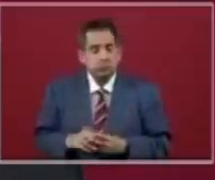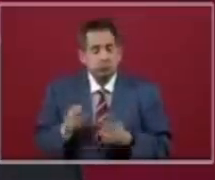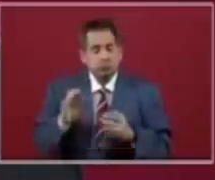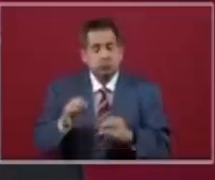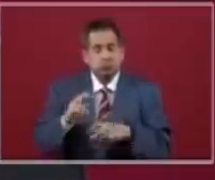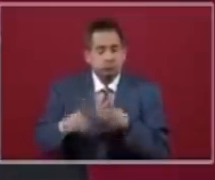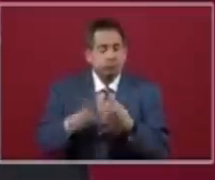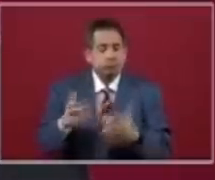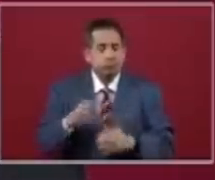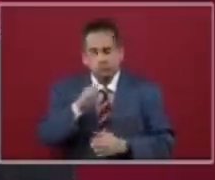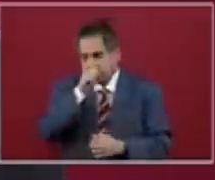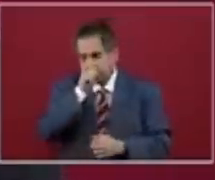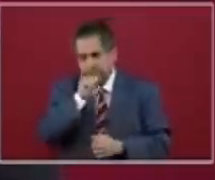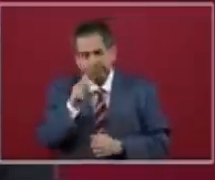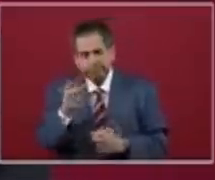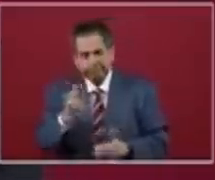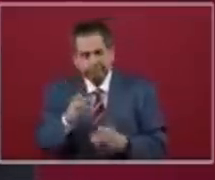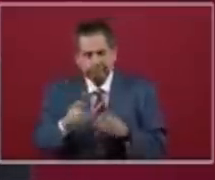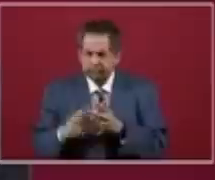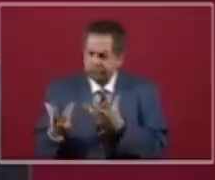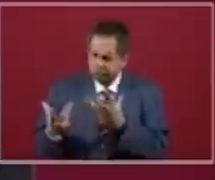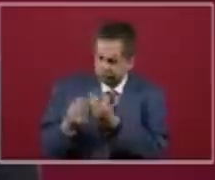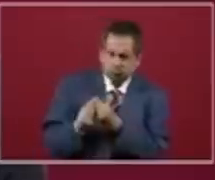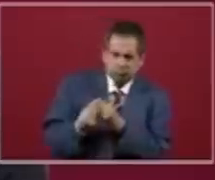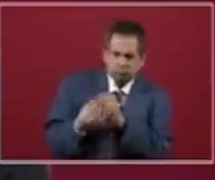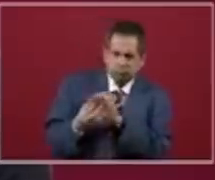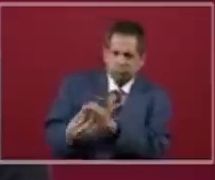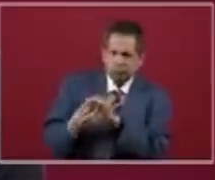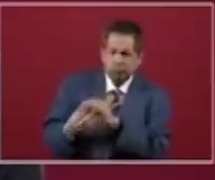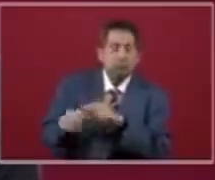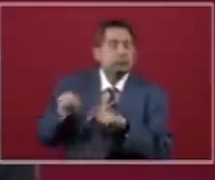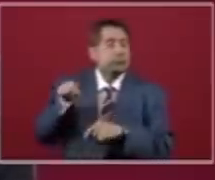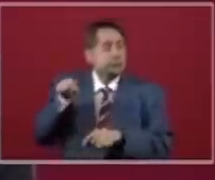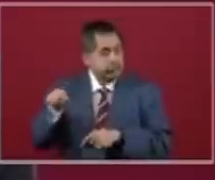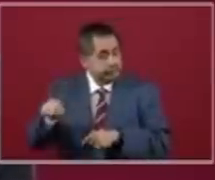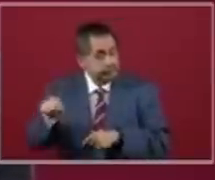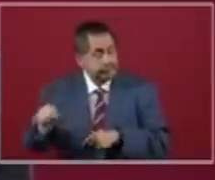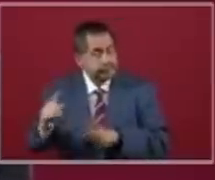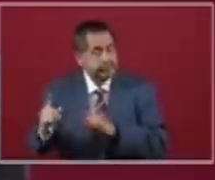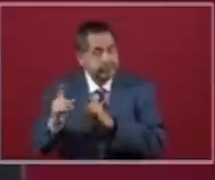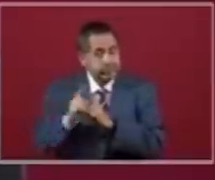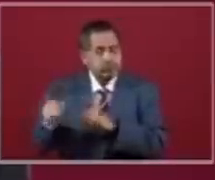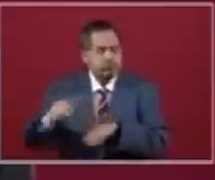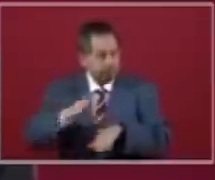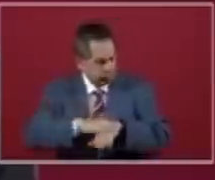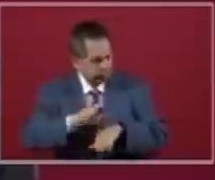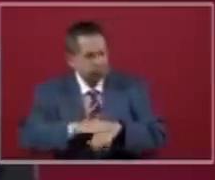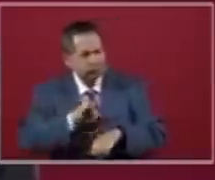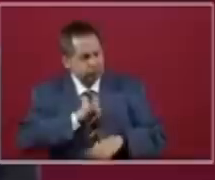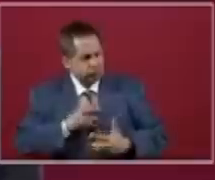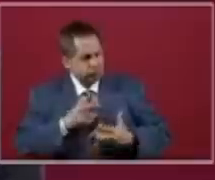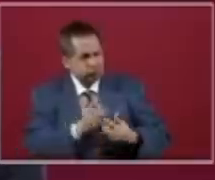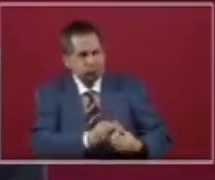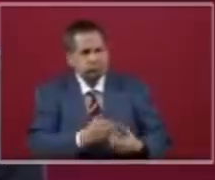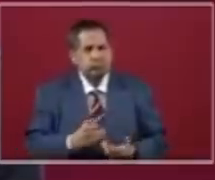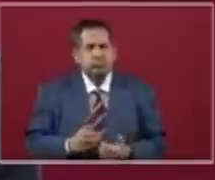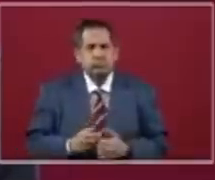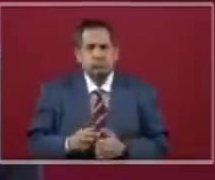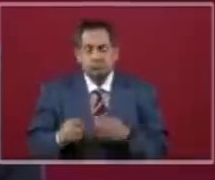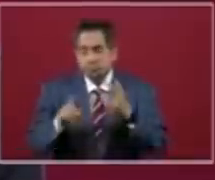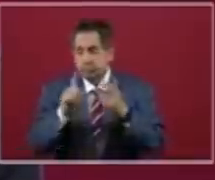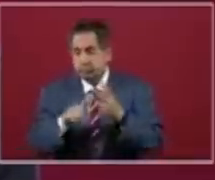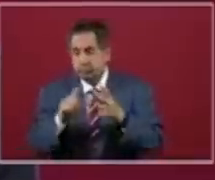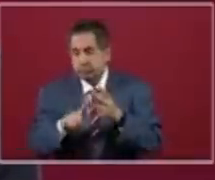lo vamos también a lograr de manera conjunta, porque él lo señaló. La